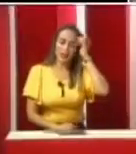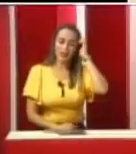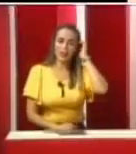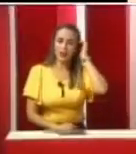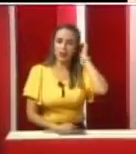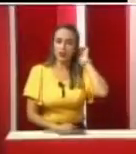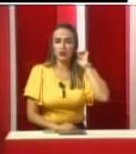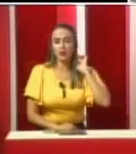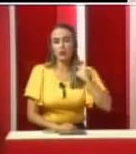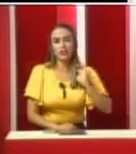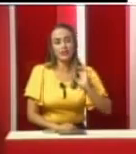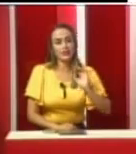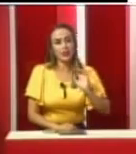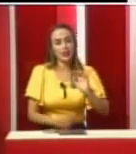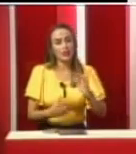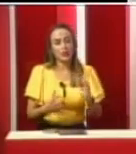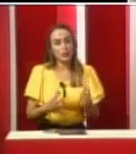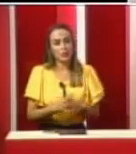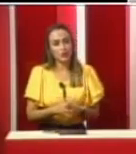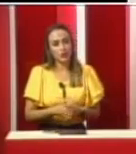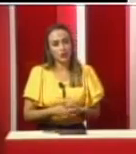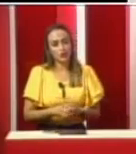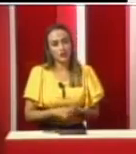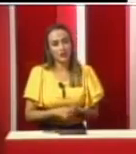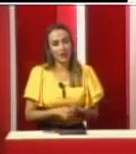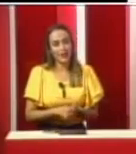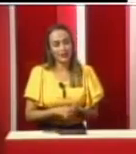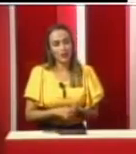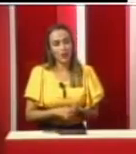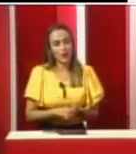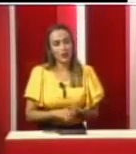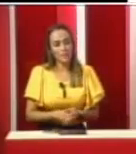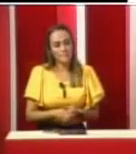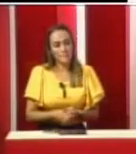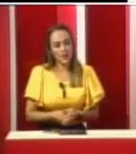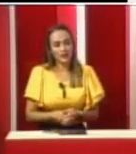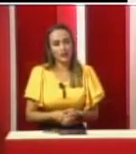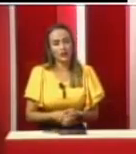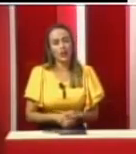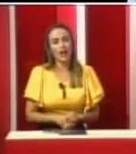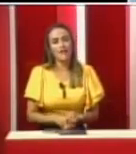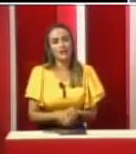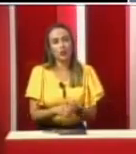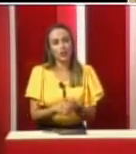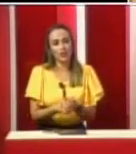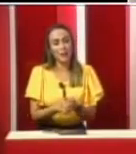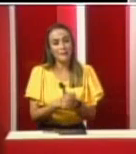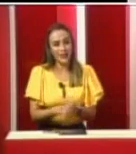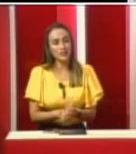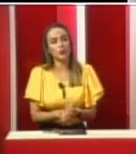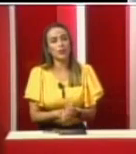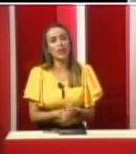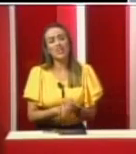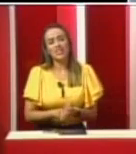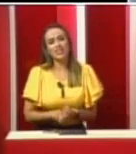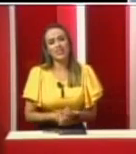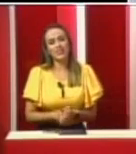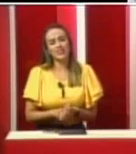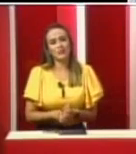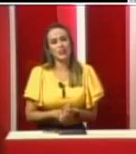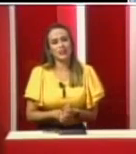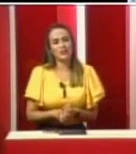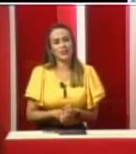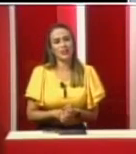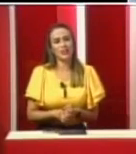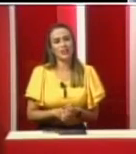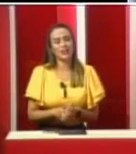los extorsionistas que vemos entonces cada vez cobran más terreno cada vez tienen más poder y cada